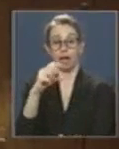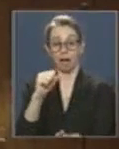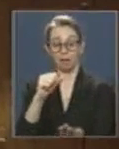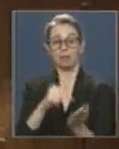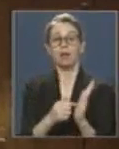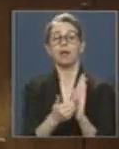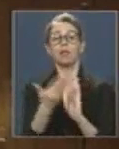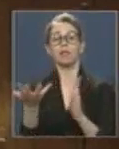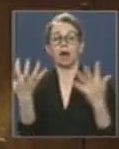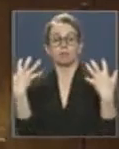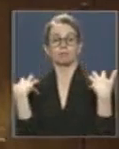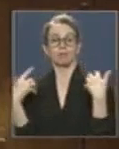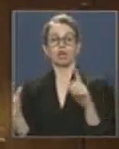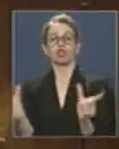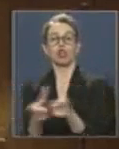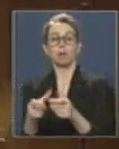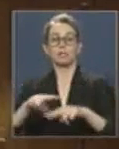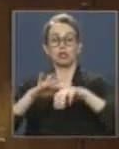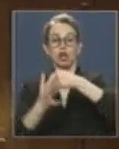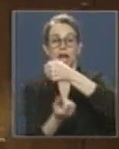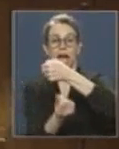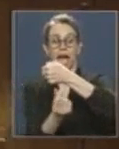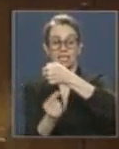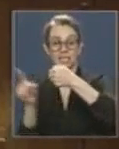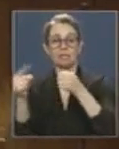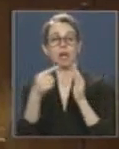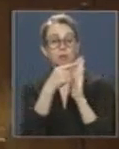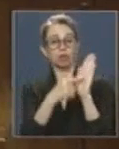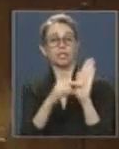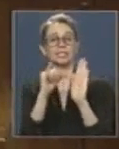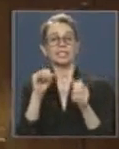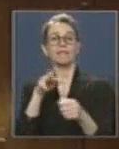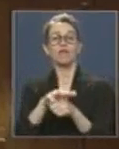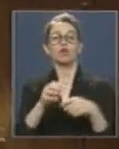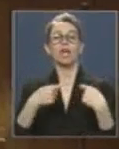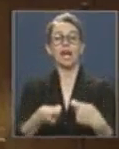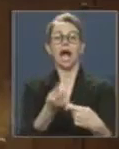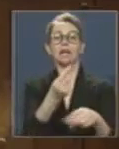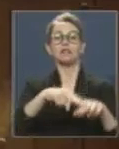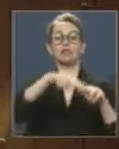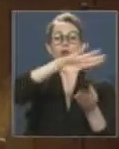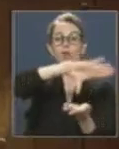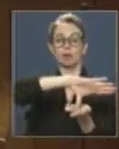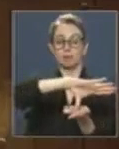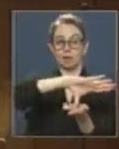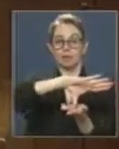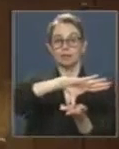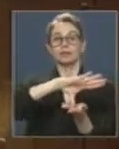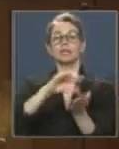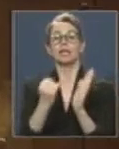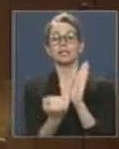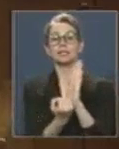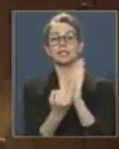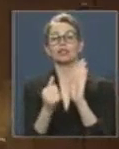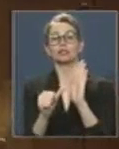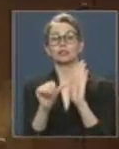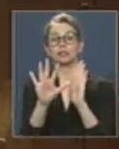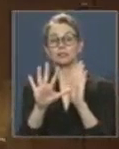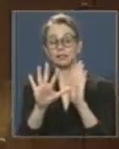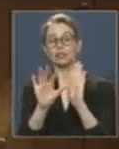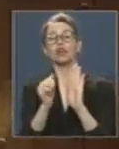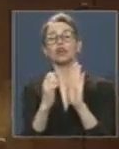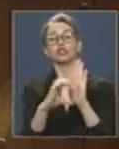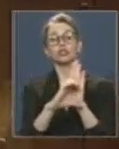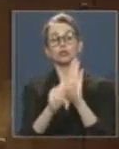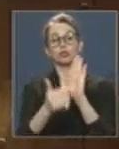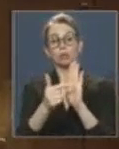otorgaba competencia a la Comisión de Hacienda toda vez que tendría incidencia presupuestaria o financiera. Inciso certero del artículo 65 de la Constitución Política